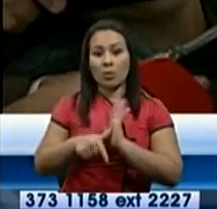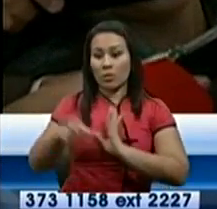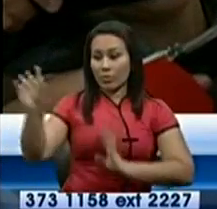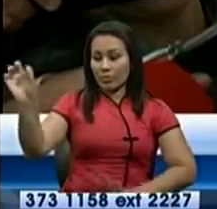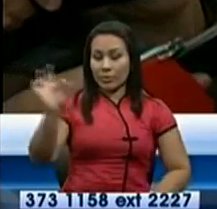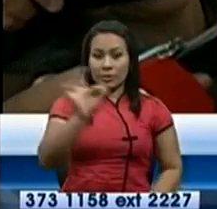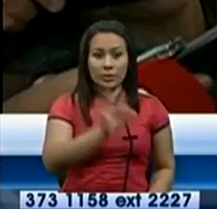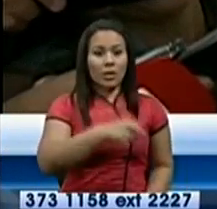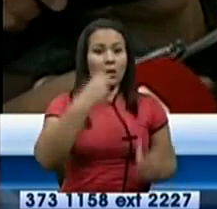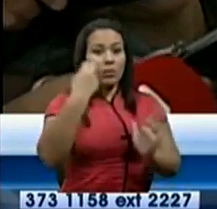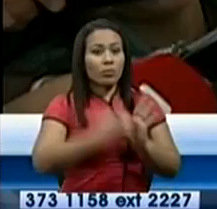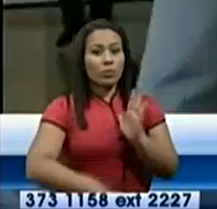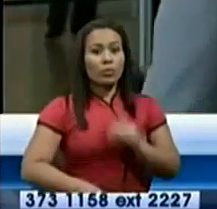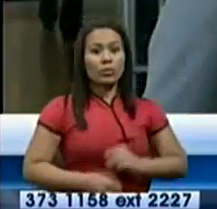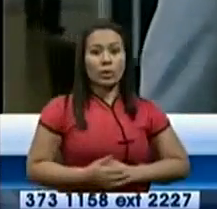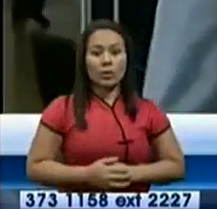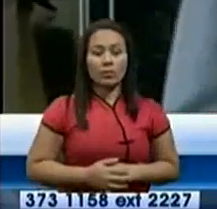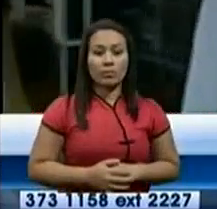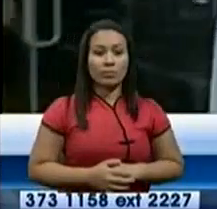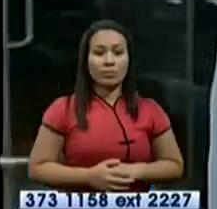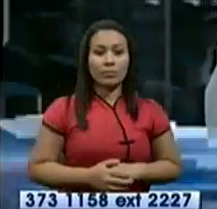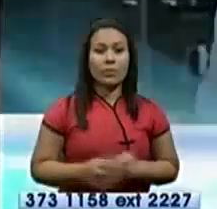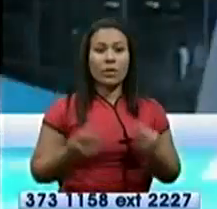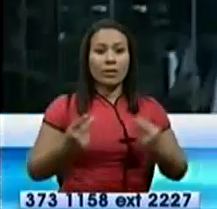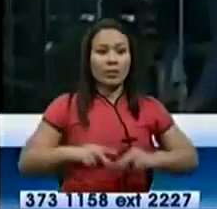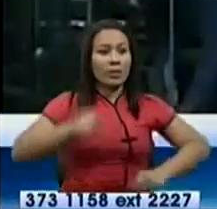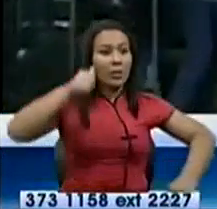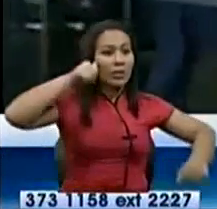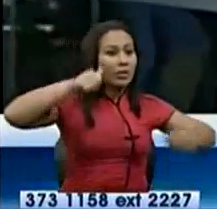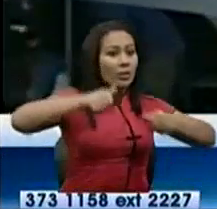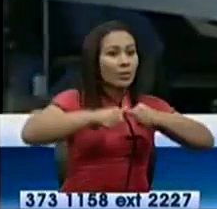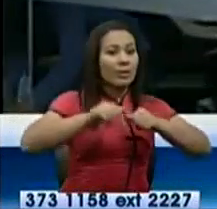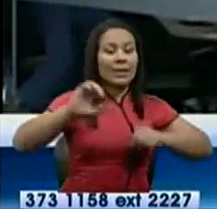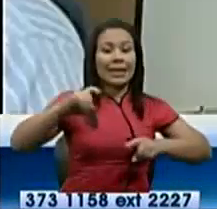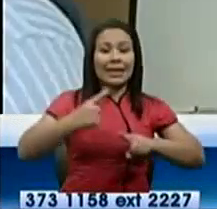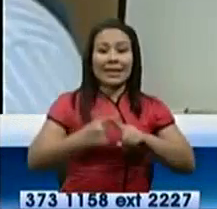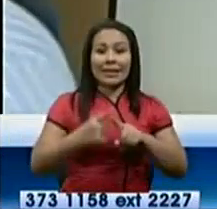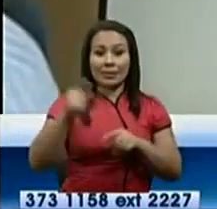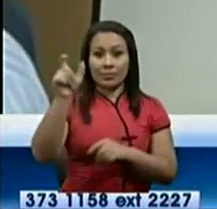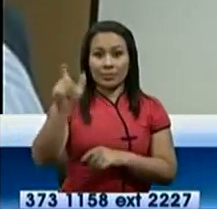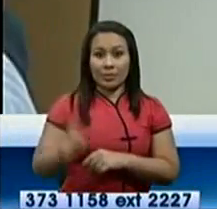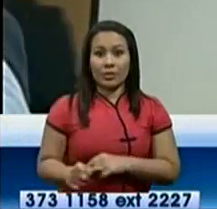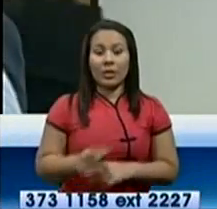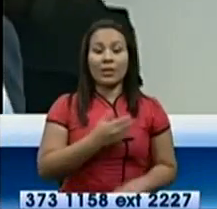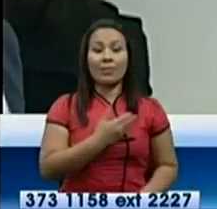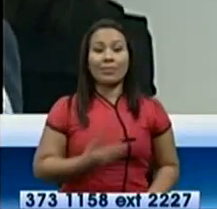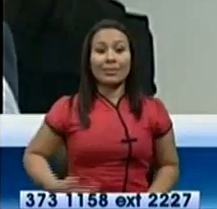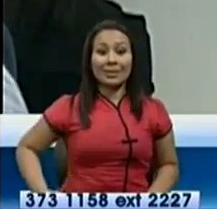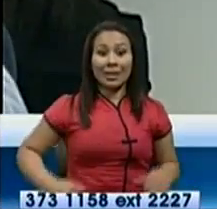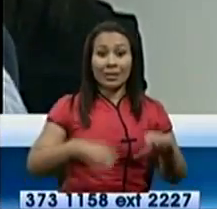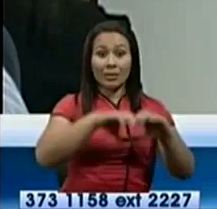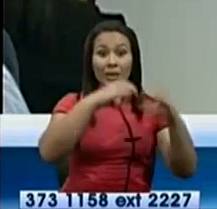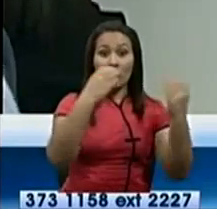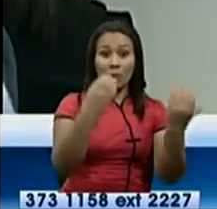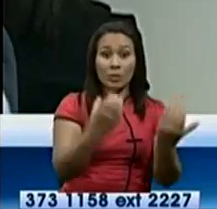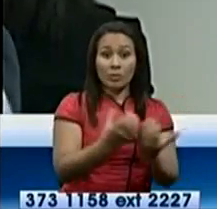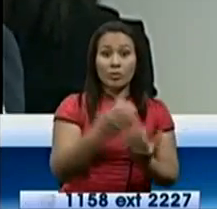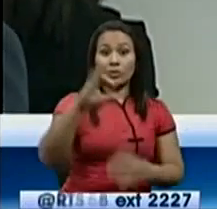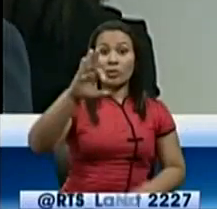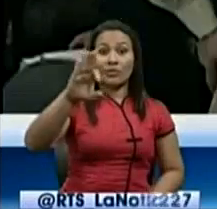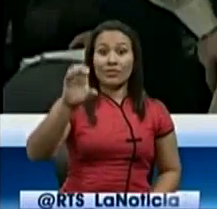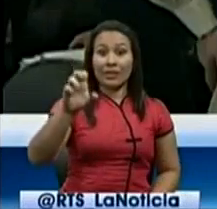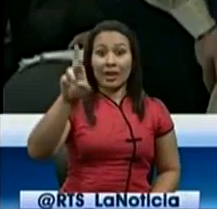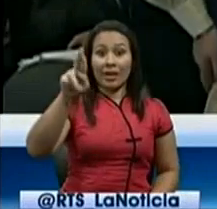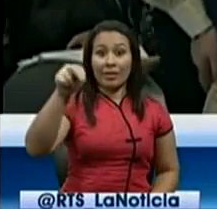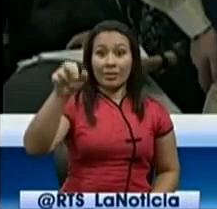para sancionarlos, para glosarlos. Y en eso concuerda el ex legislador y Alianza País y ex presidente de la Comisión, Fernando Bustamante, quien